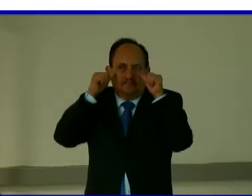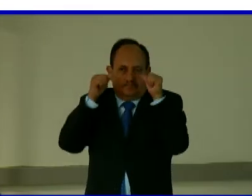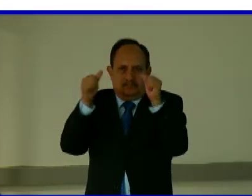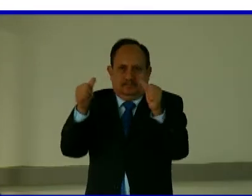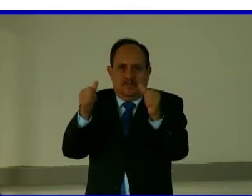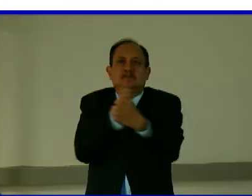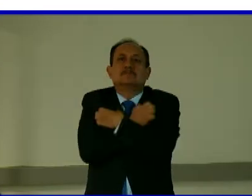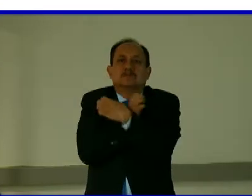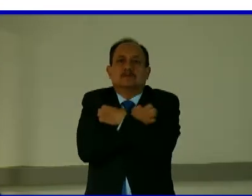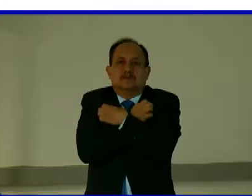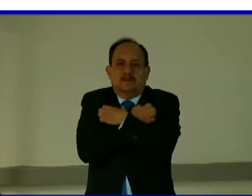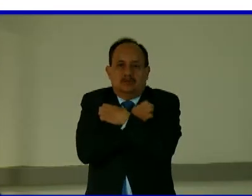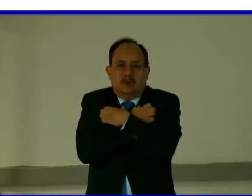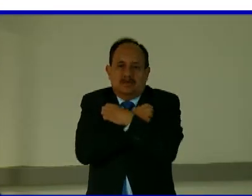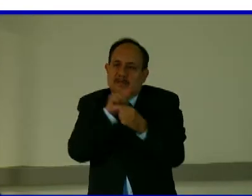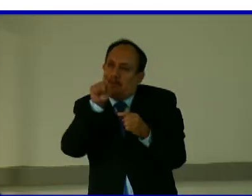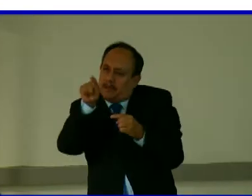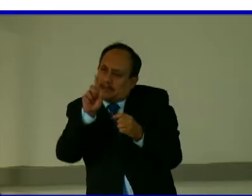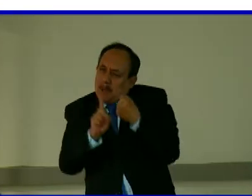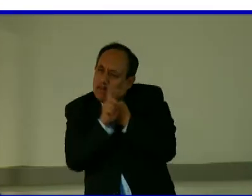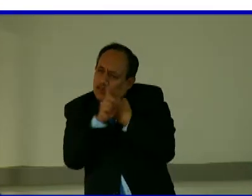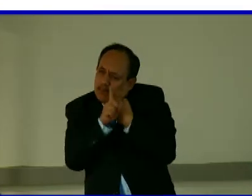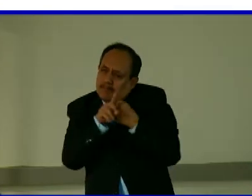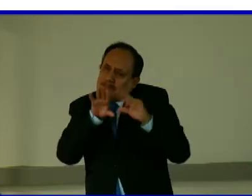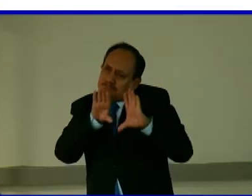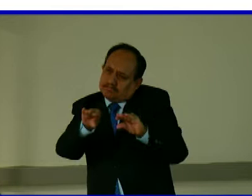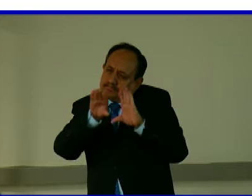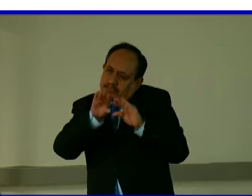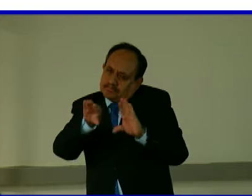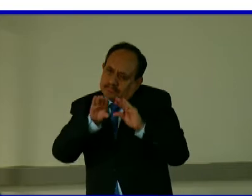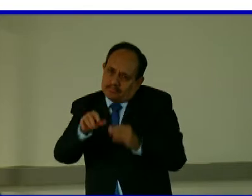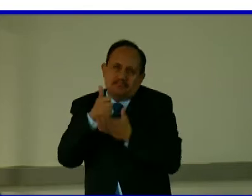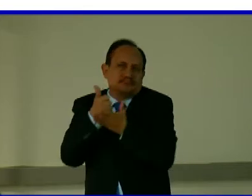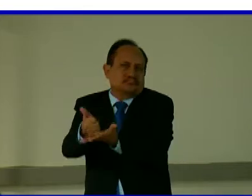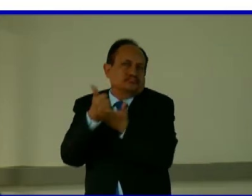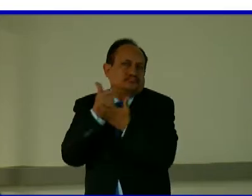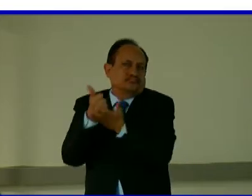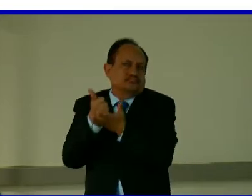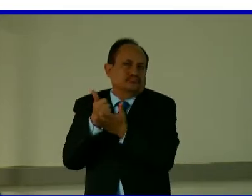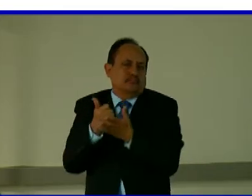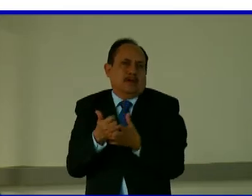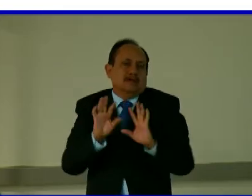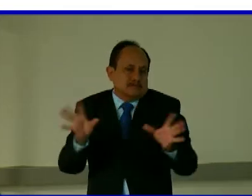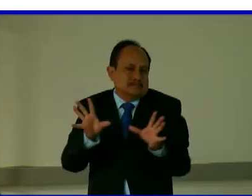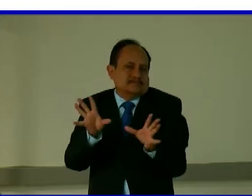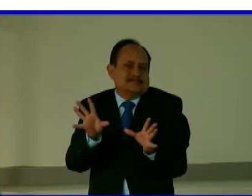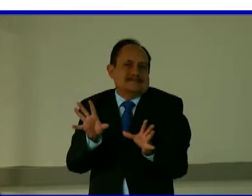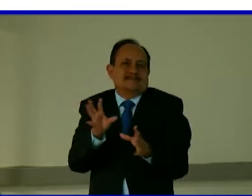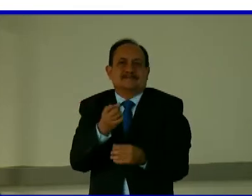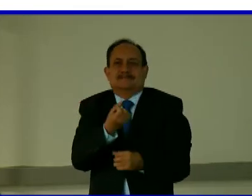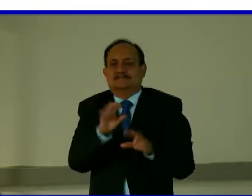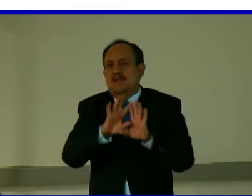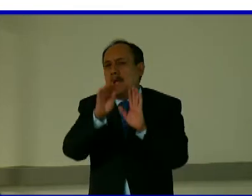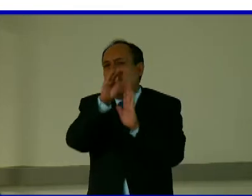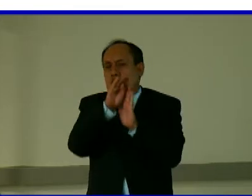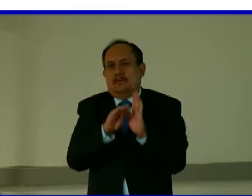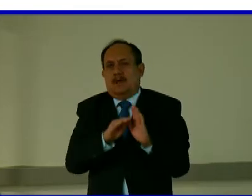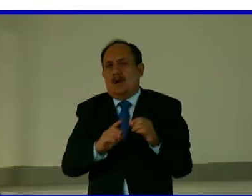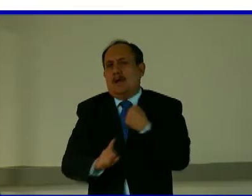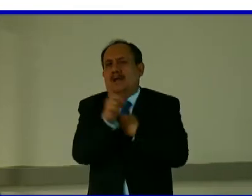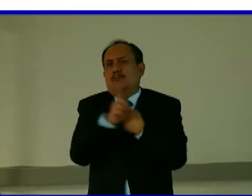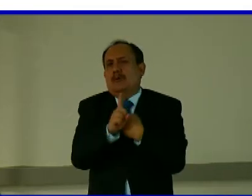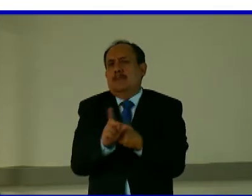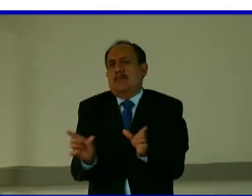aspecto educativo en las debilidades del estudiante con el propósito de disminuir la brecha que